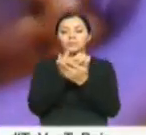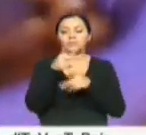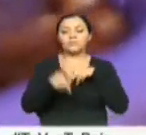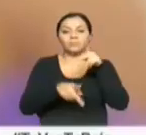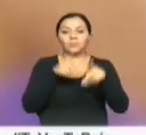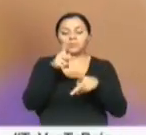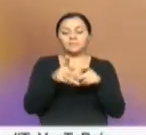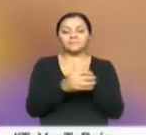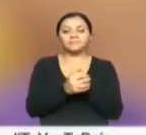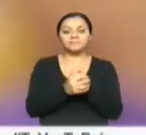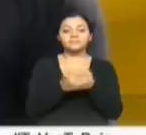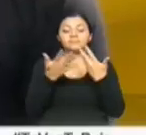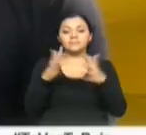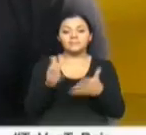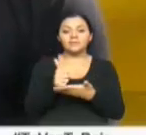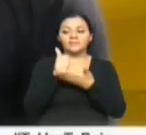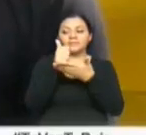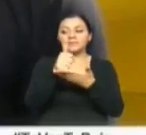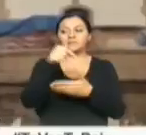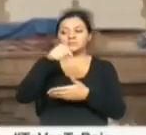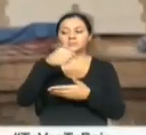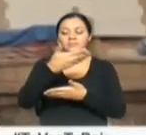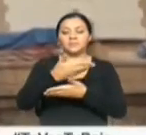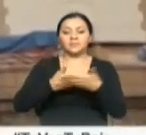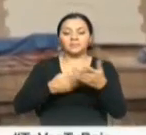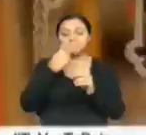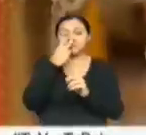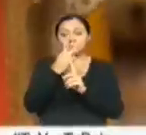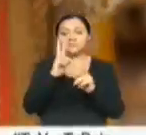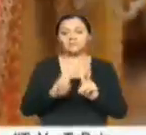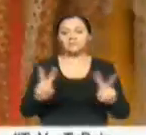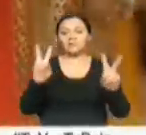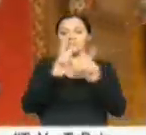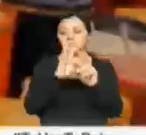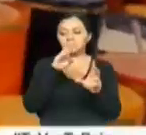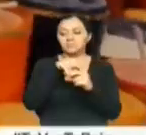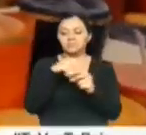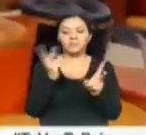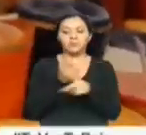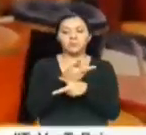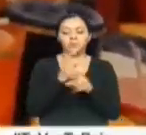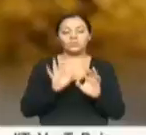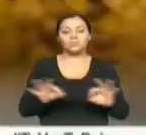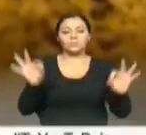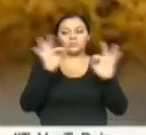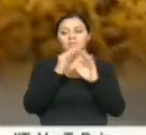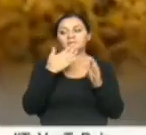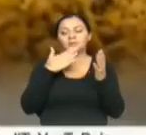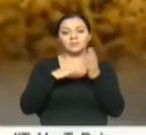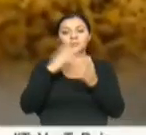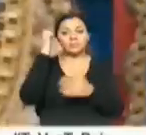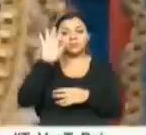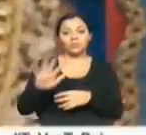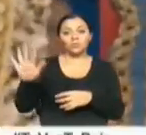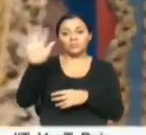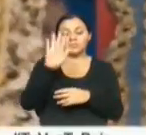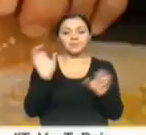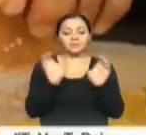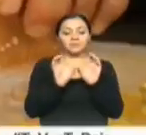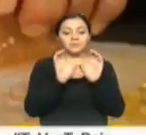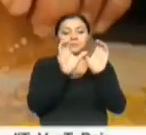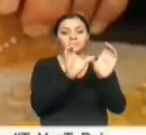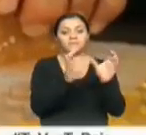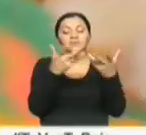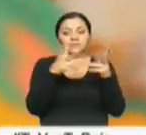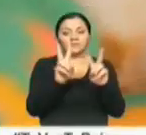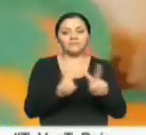solidaria. Uno de los beneficios de este documento es que da valor agregado al producto. En Europa, por ejemplo, las certificaciones tienen